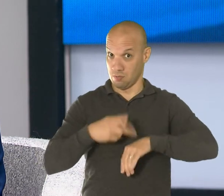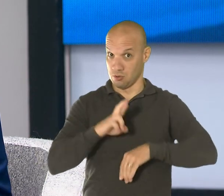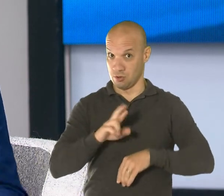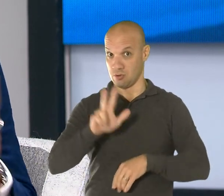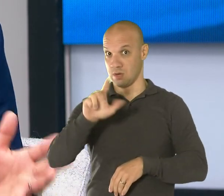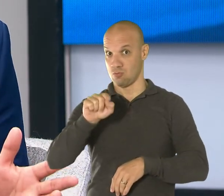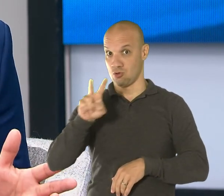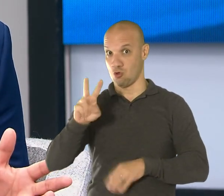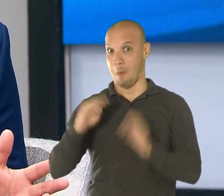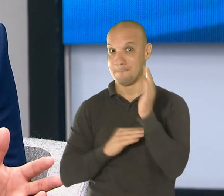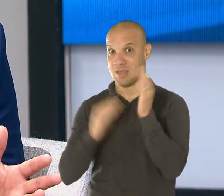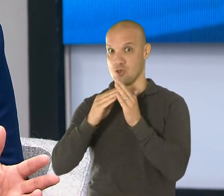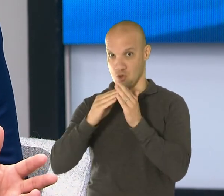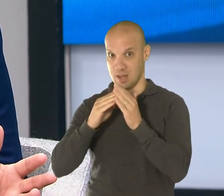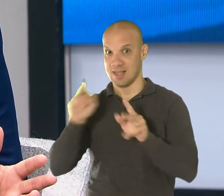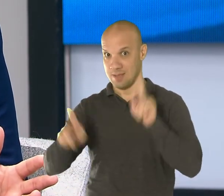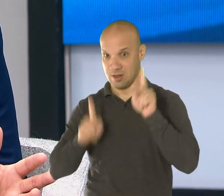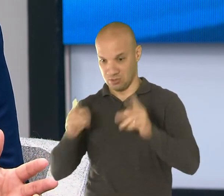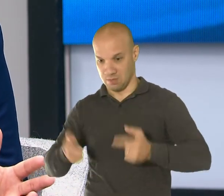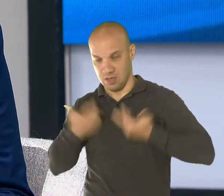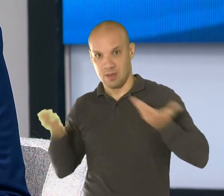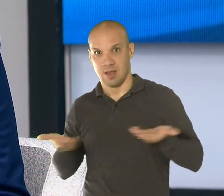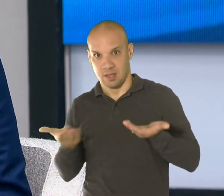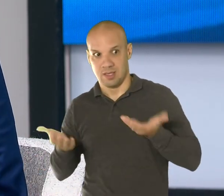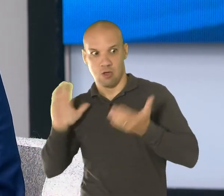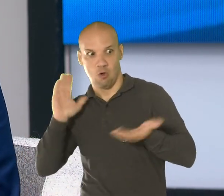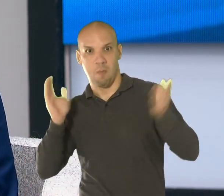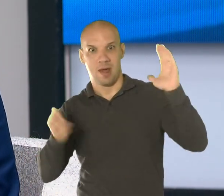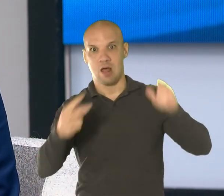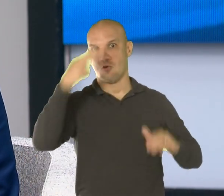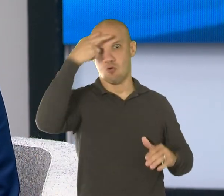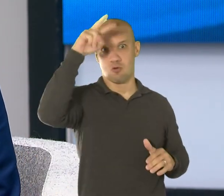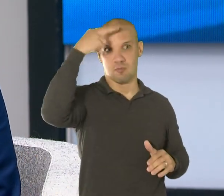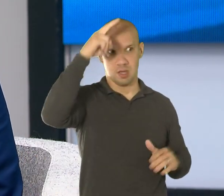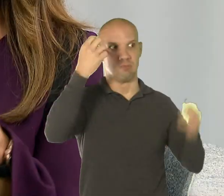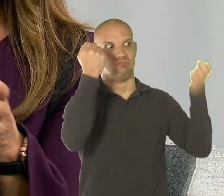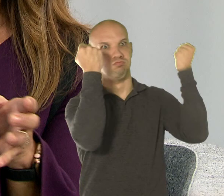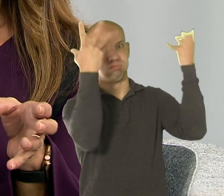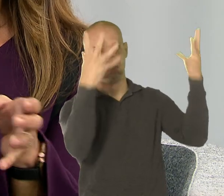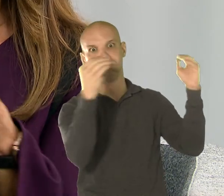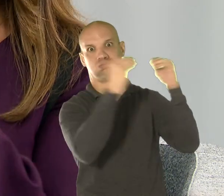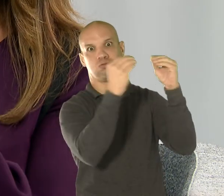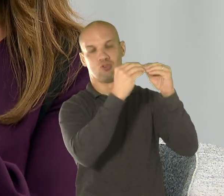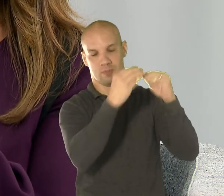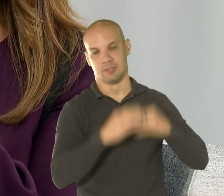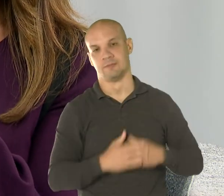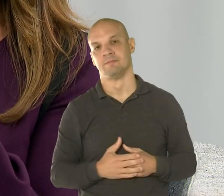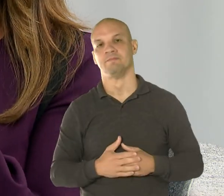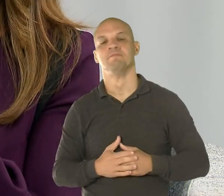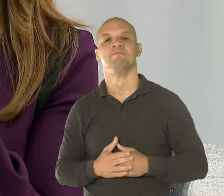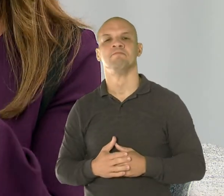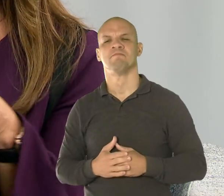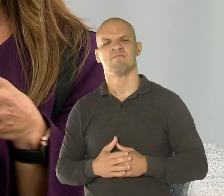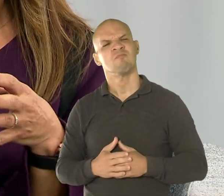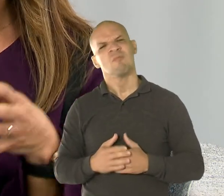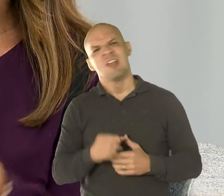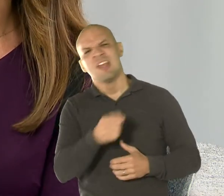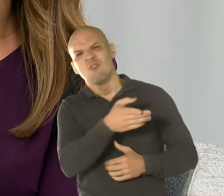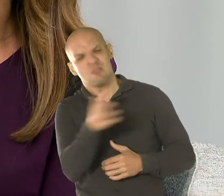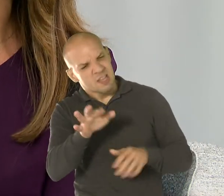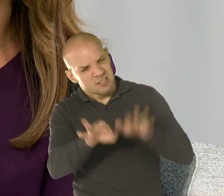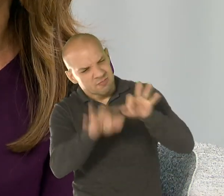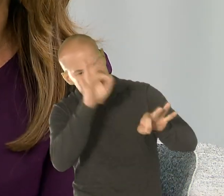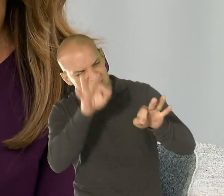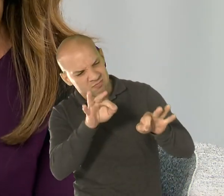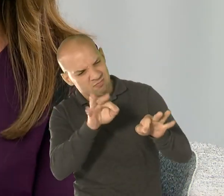de habitantes comparado con lo que dijo México, ¿verdad? Compartió Laura. Bueno, ¿qué aspectos específicos están buscando? Porque sé que en ese